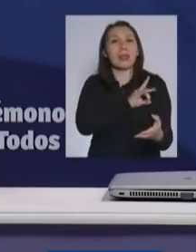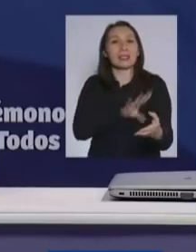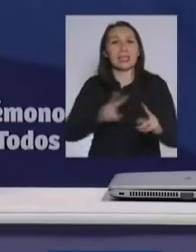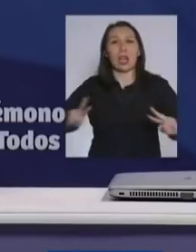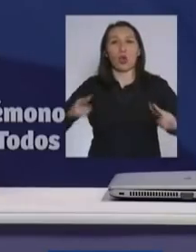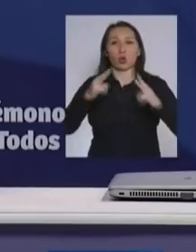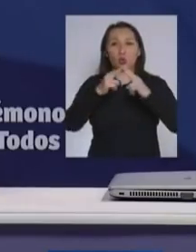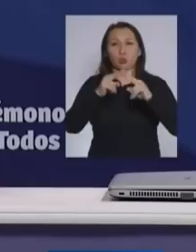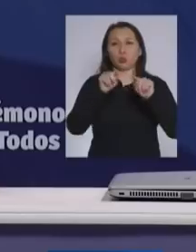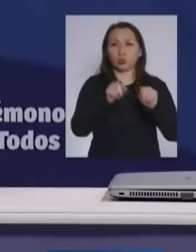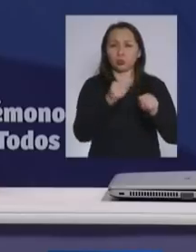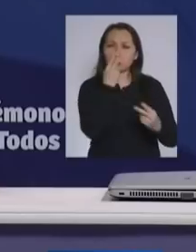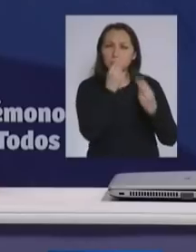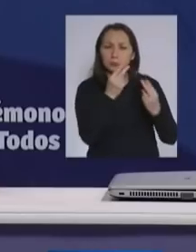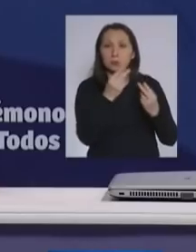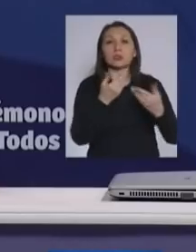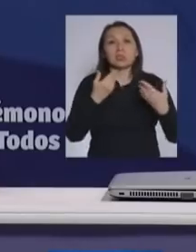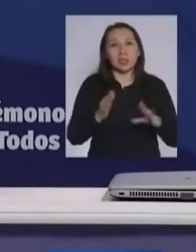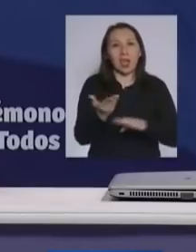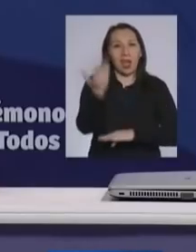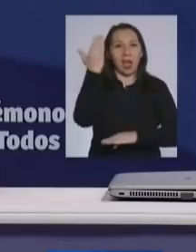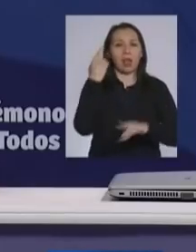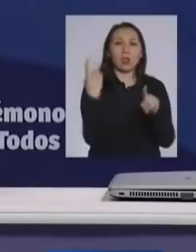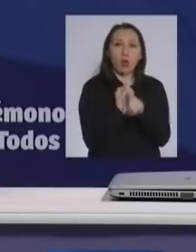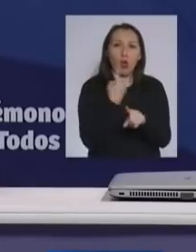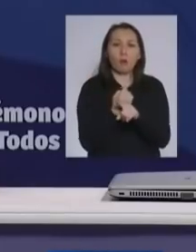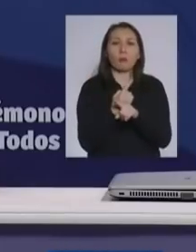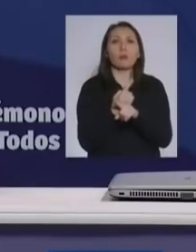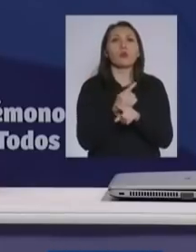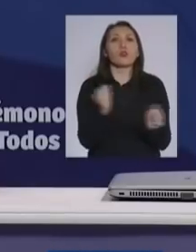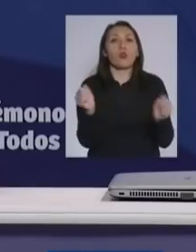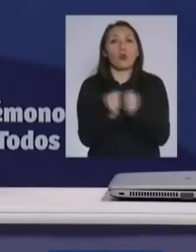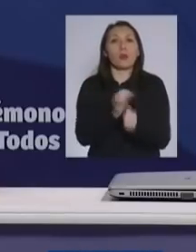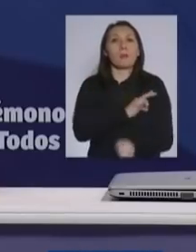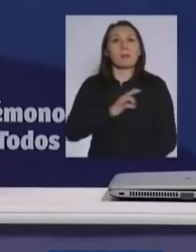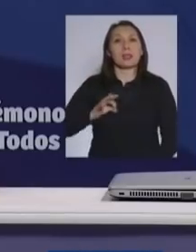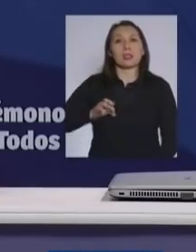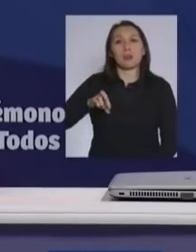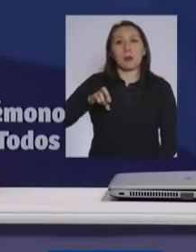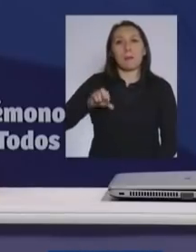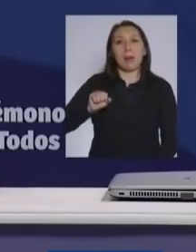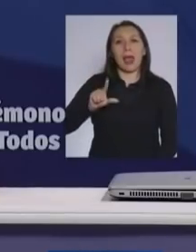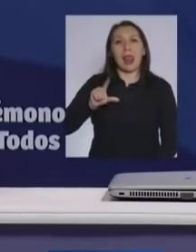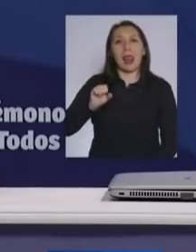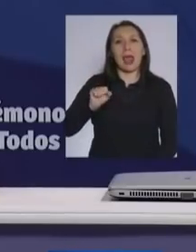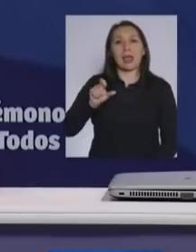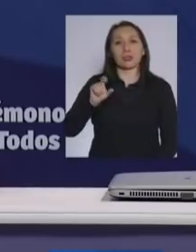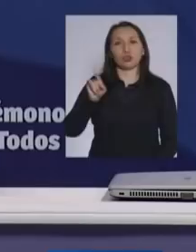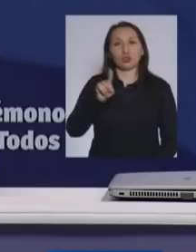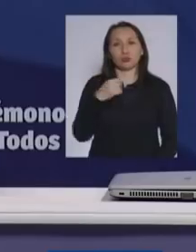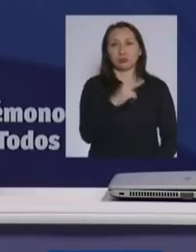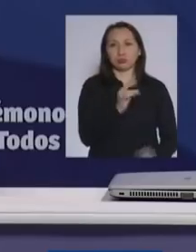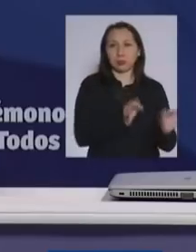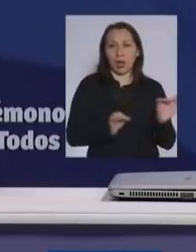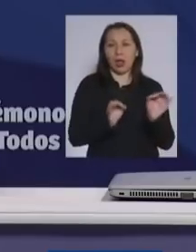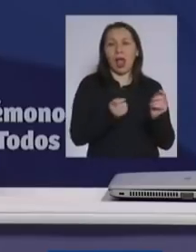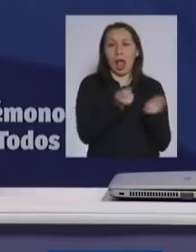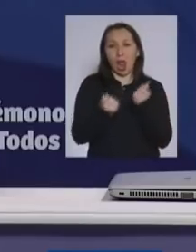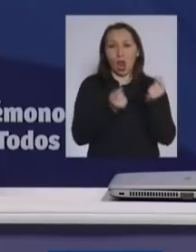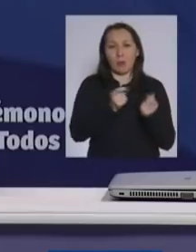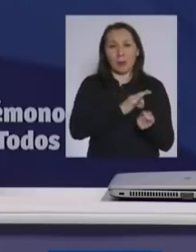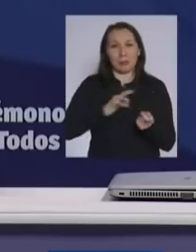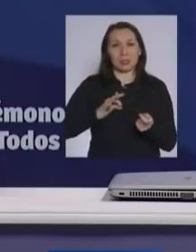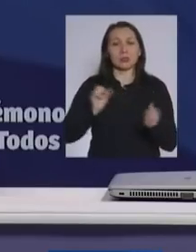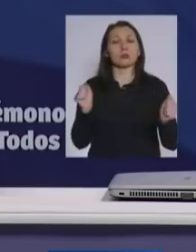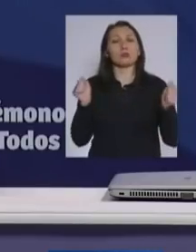Construcción y hemos estado conversando a través del ministro Lucas Palacios, ministro de Economía, este tema con la Cámara